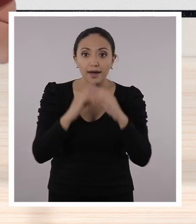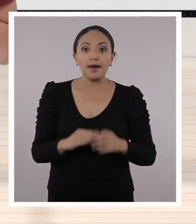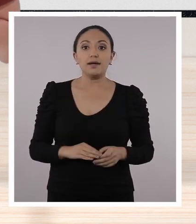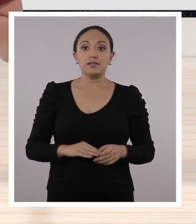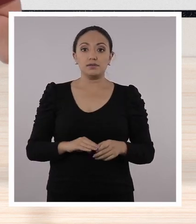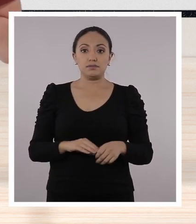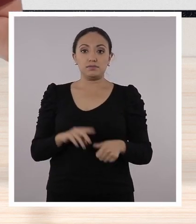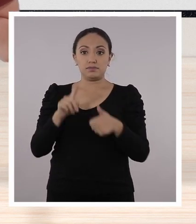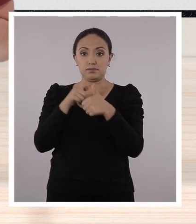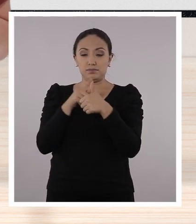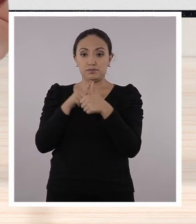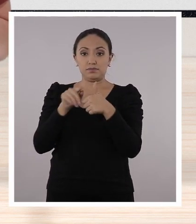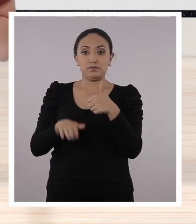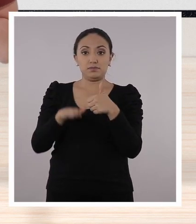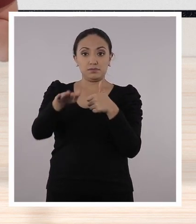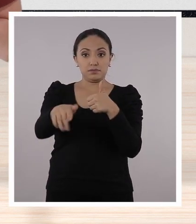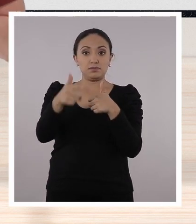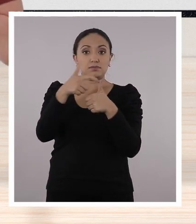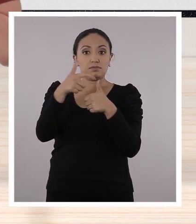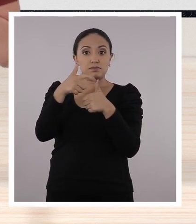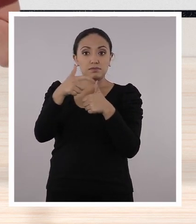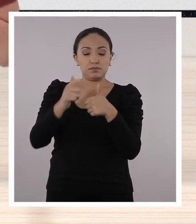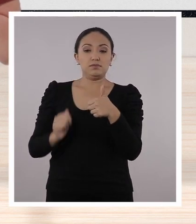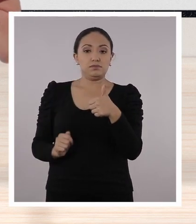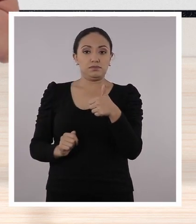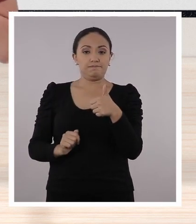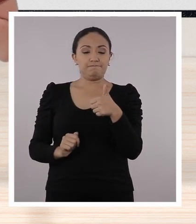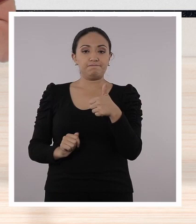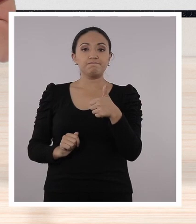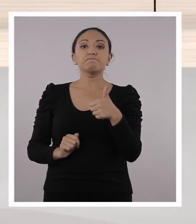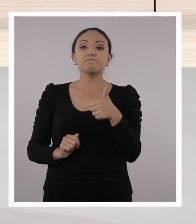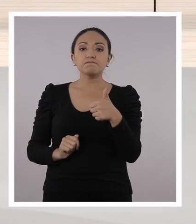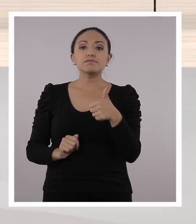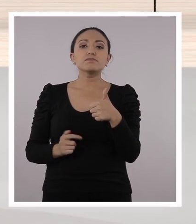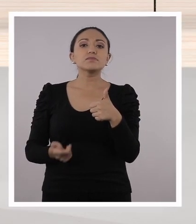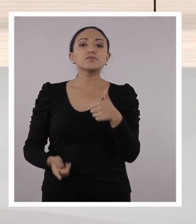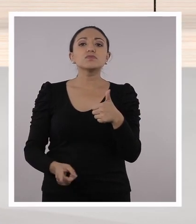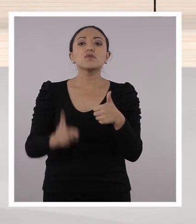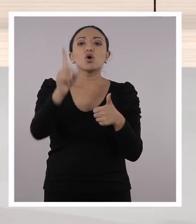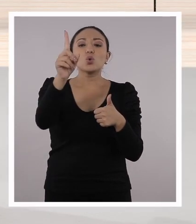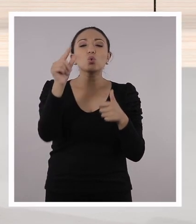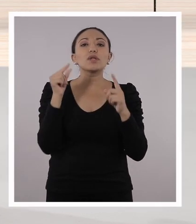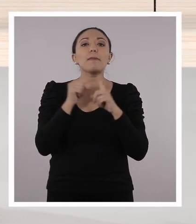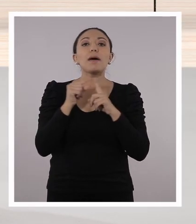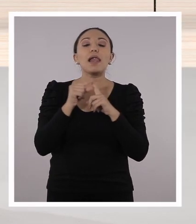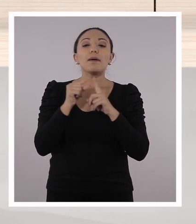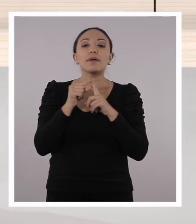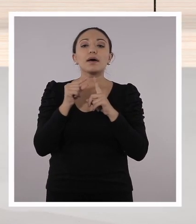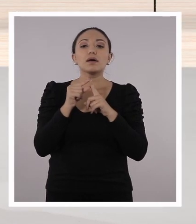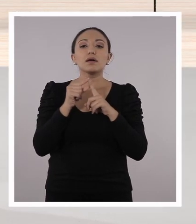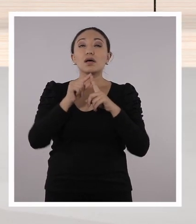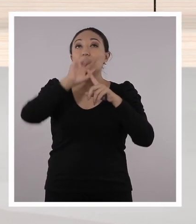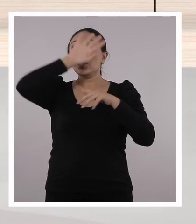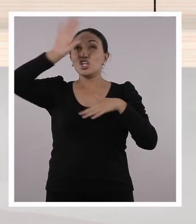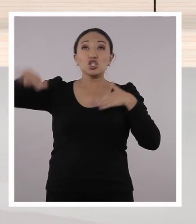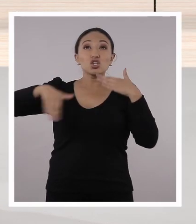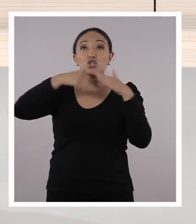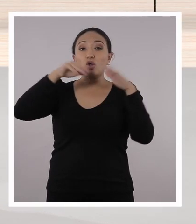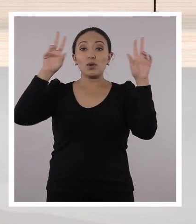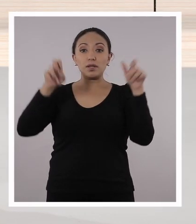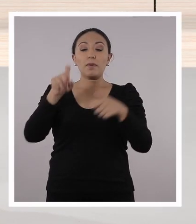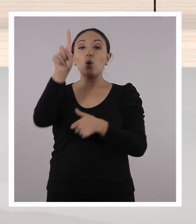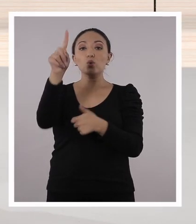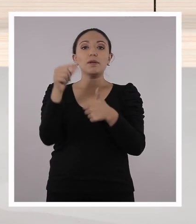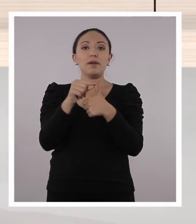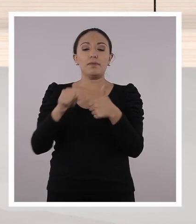mucha atención. Vamos a empezar con el primer paso de esta rutina. Vamos a ubicar una palabra clave de todo el tema de